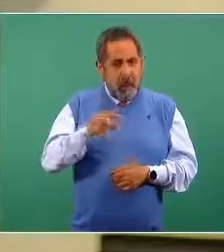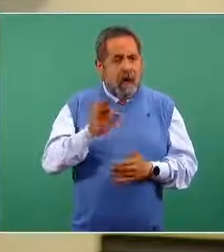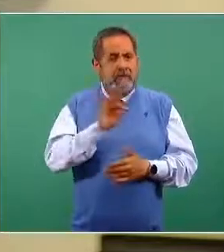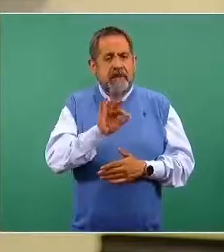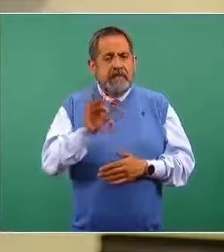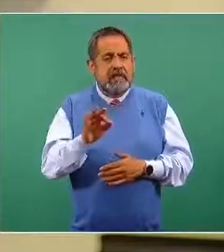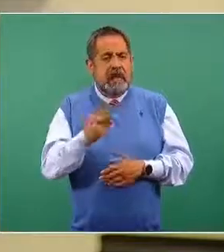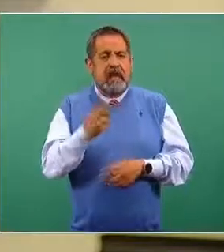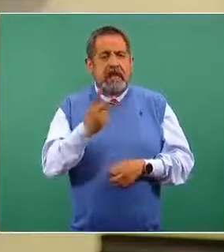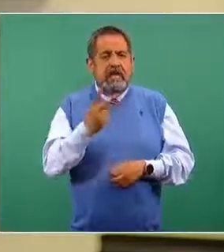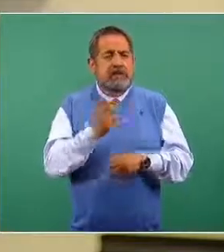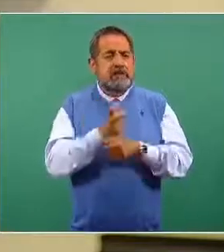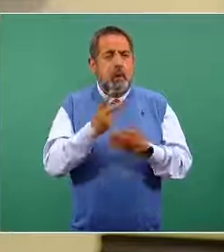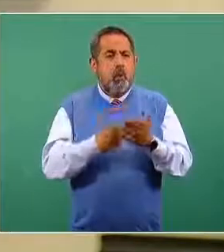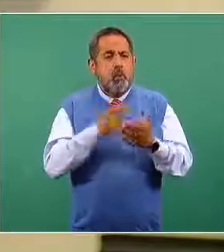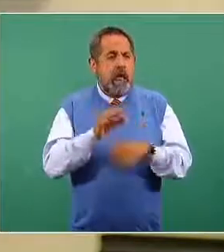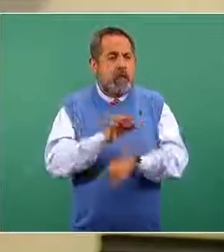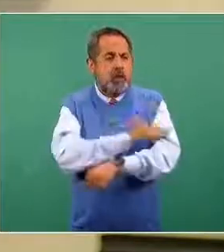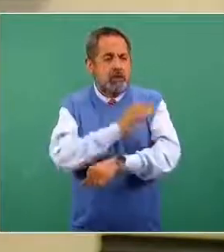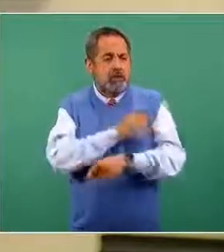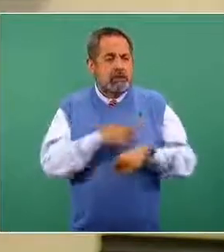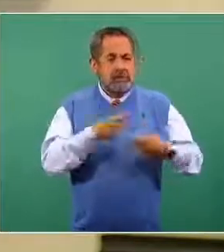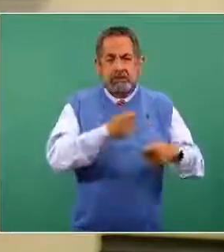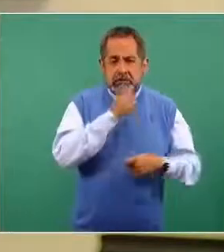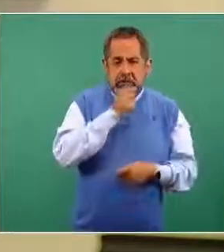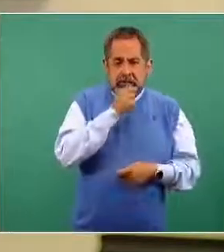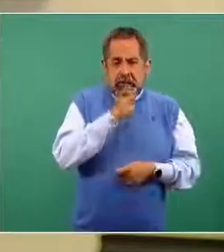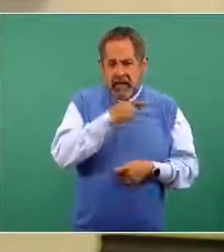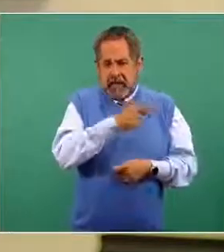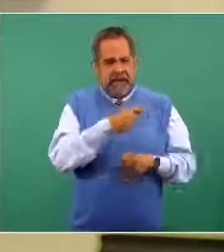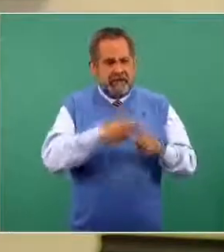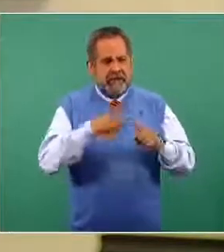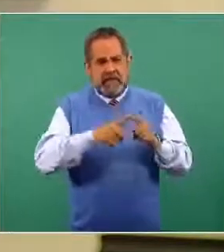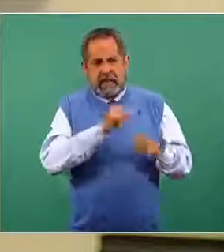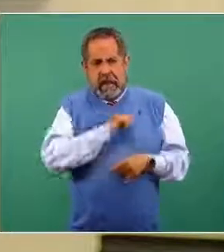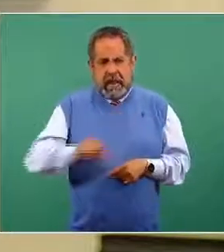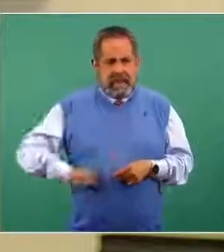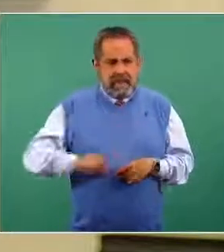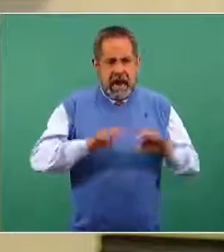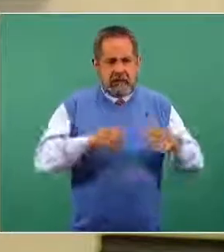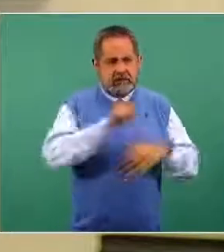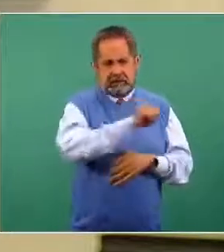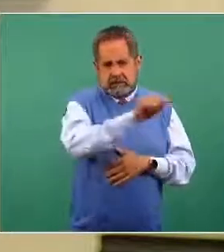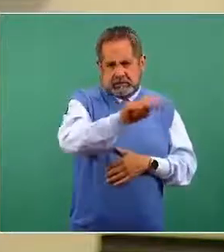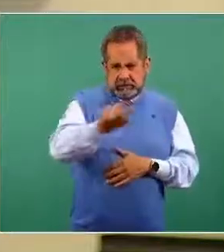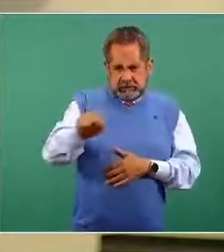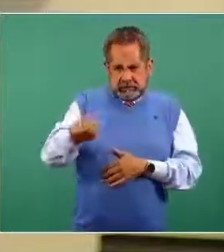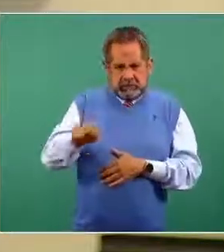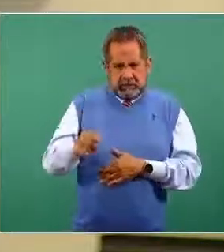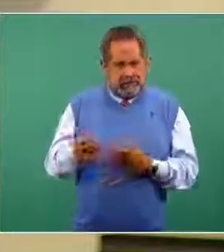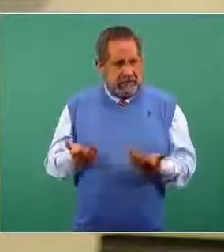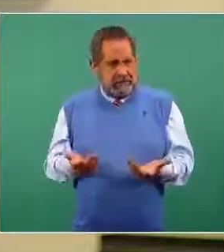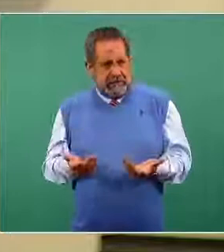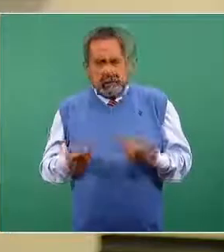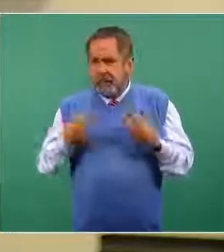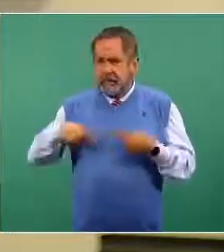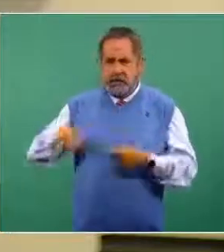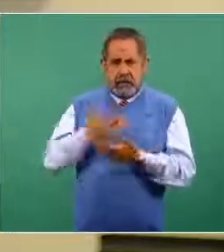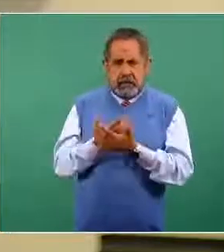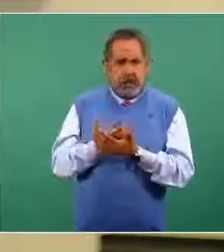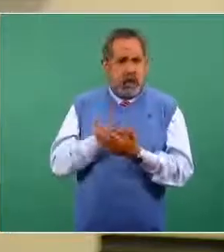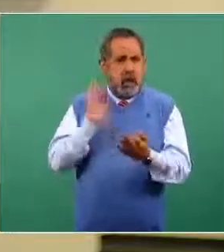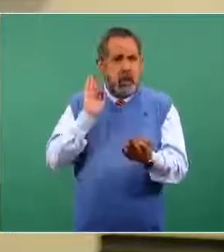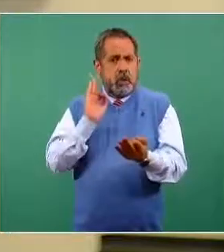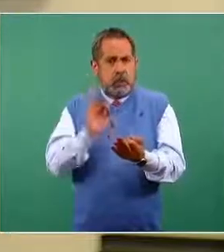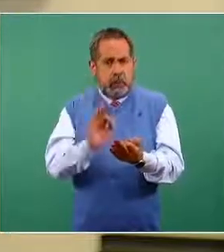dosis. Y una de las preguntas más recurrentes, no solamente en Miguel Hidalgo, sino en varias alcaldías, es, bueno, ¿qué hacen los ciudadanos si ya se acerca la